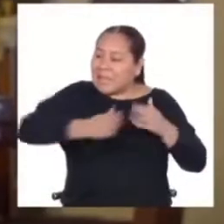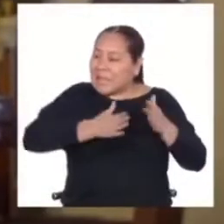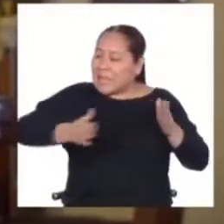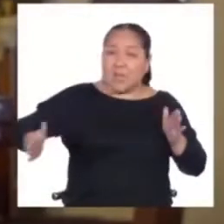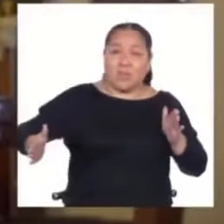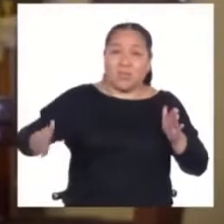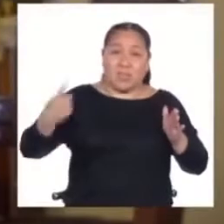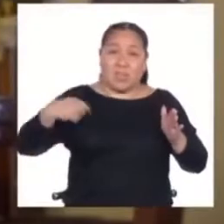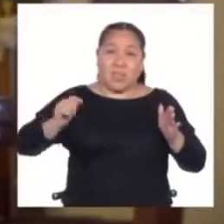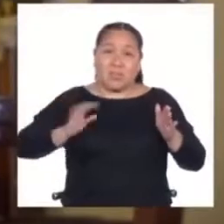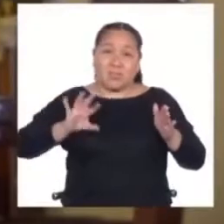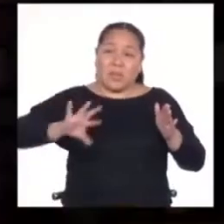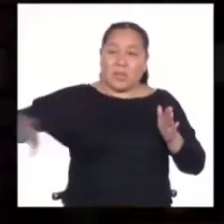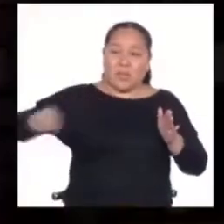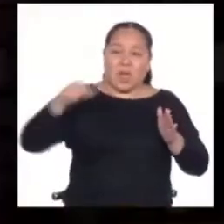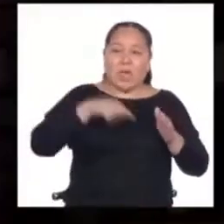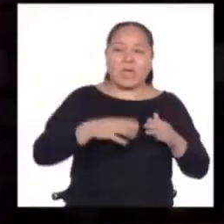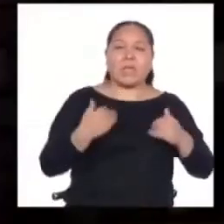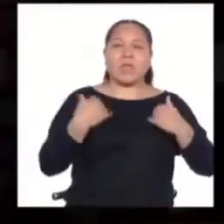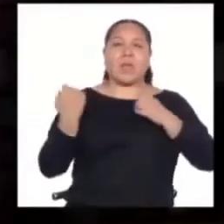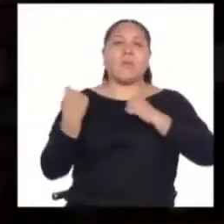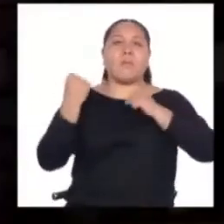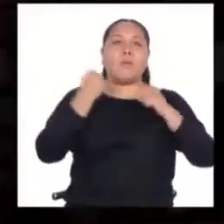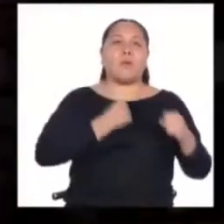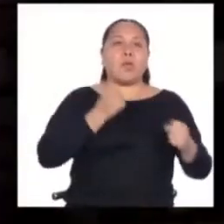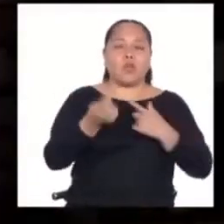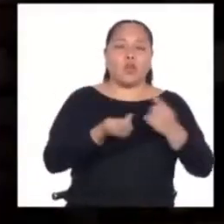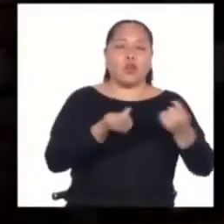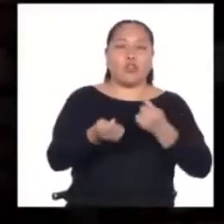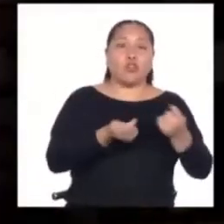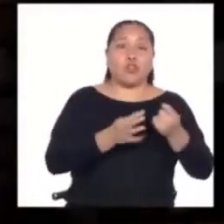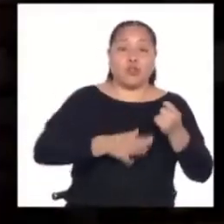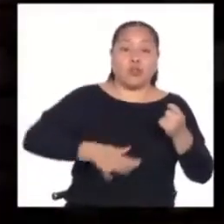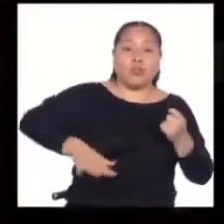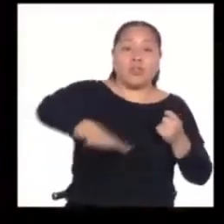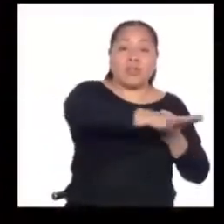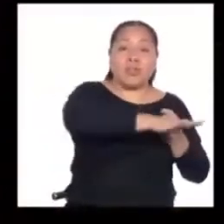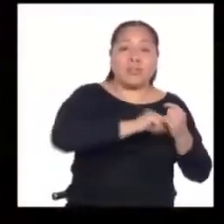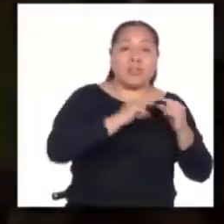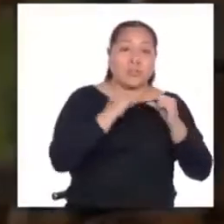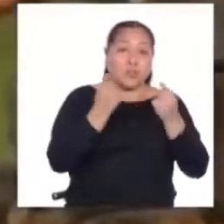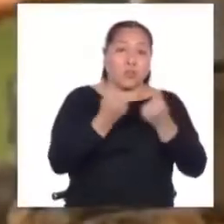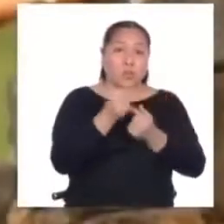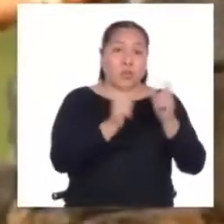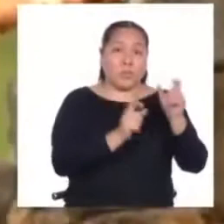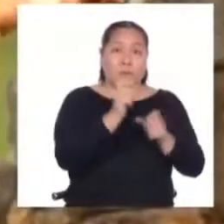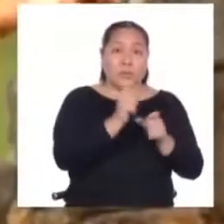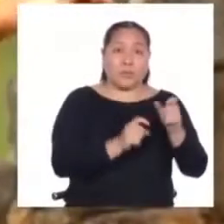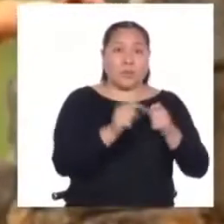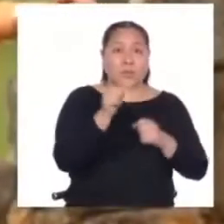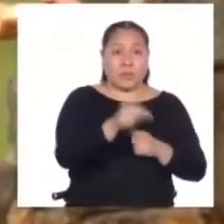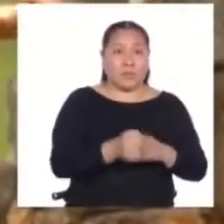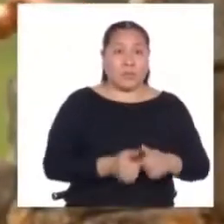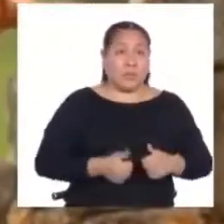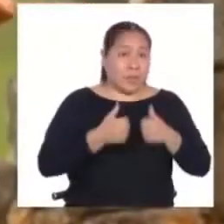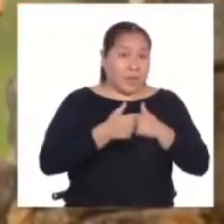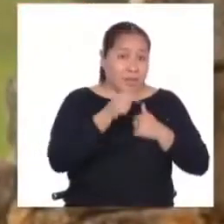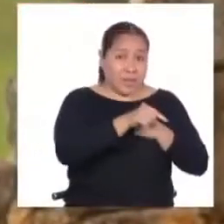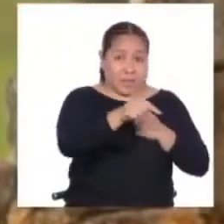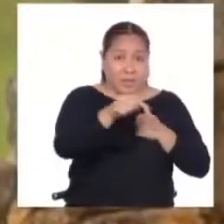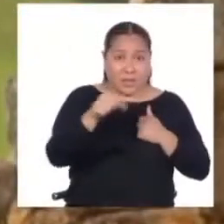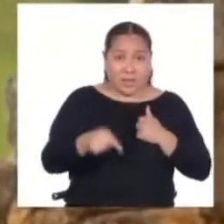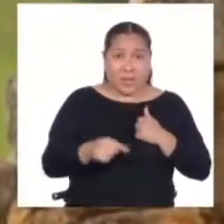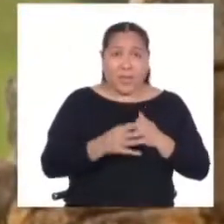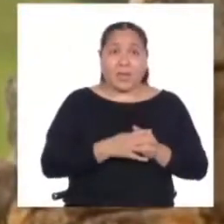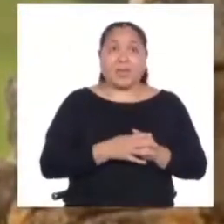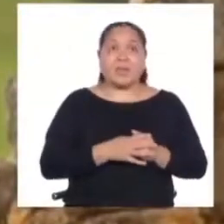desarrolla, digamos, poder, dominio sobre los grupos nativos lugareños, donde